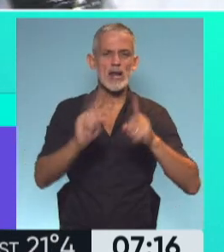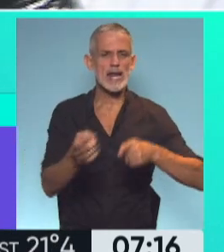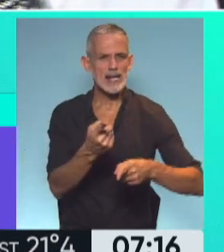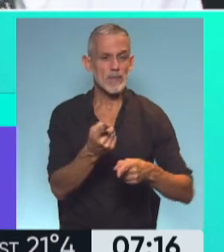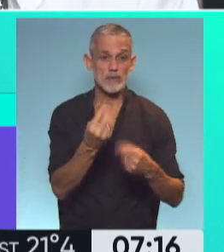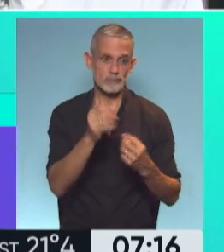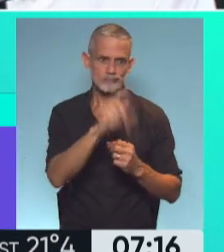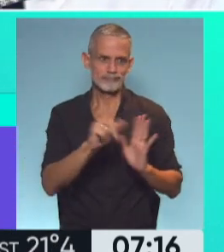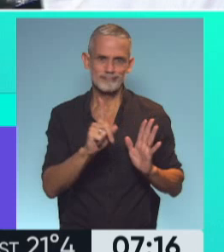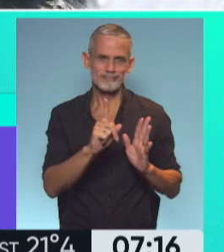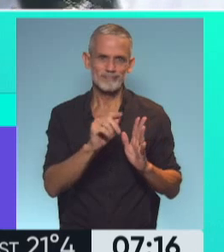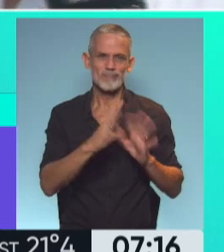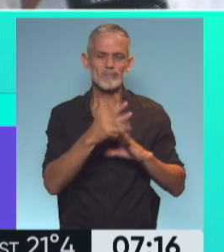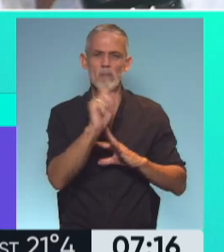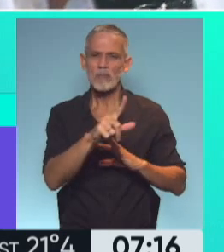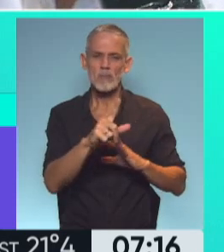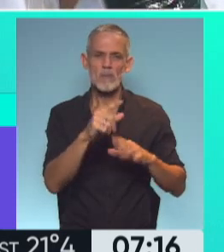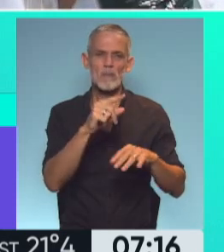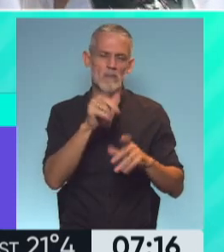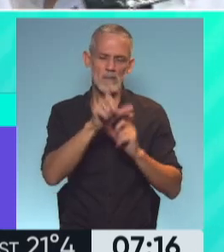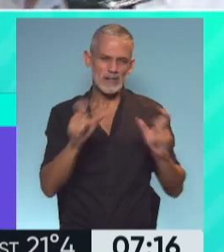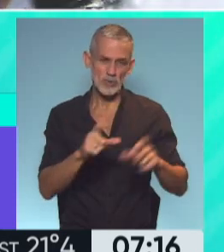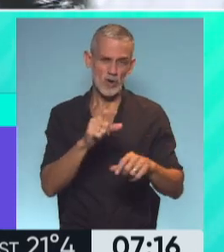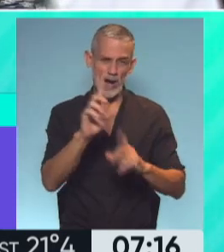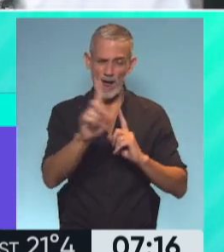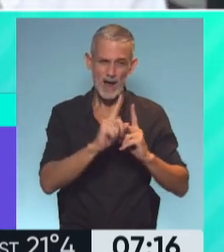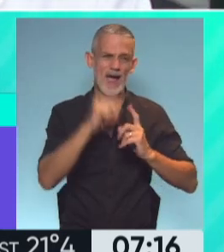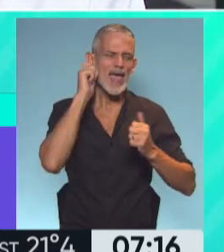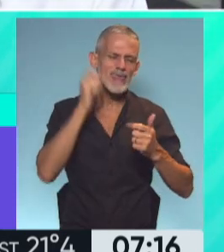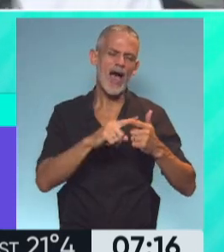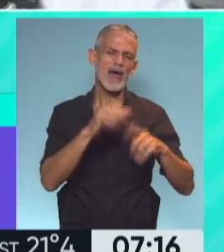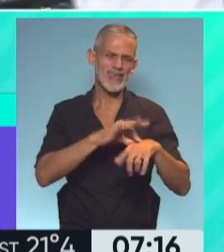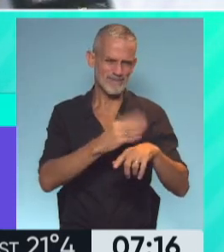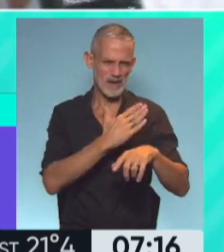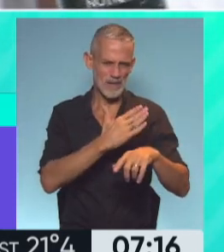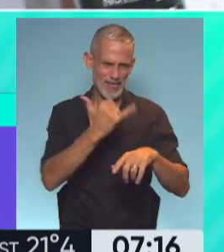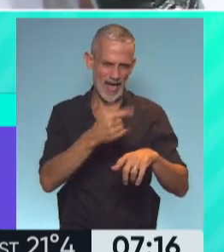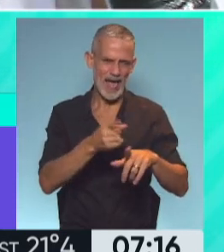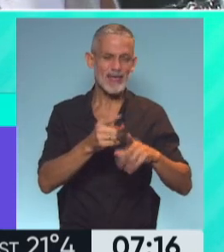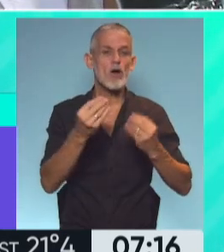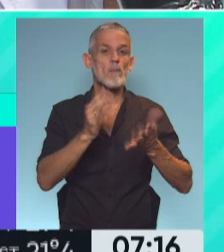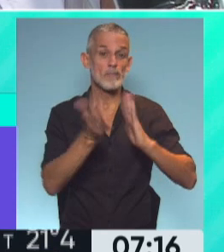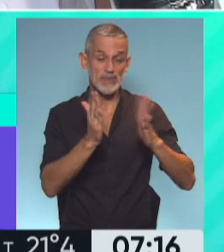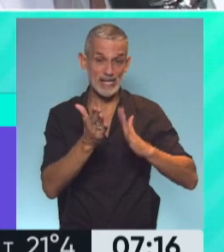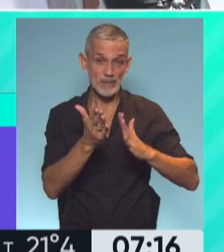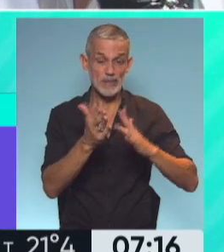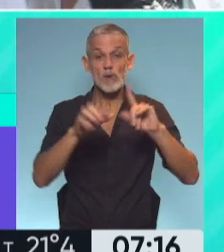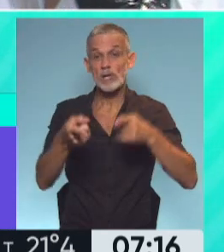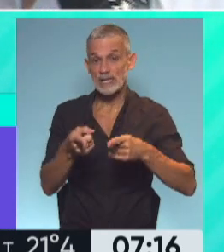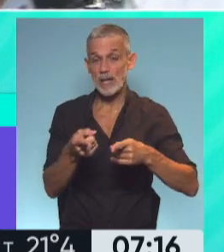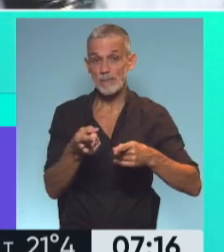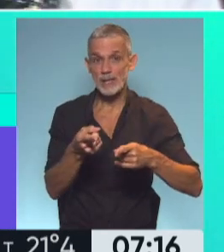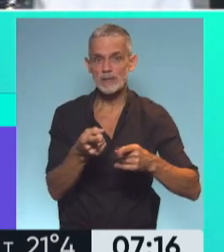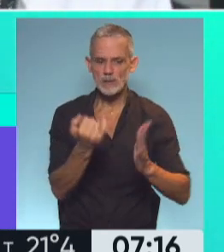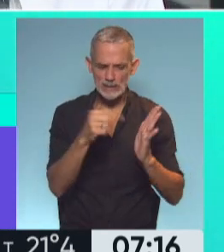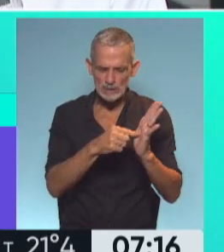del paciente, la presencia de enfermedades previas, la edad, a cómo se trata, pero sin embargo un